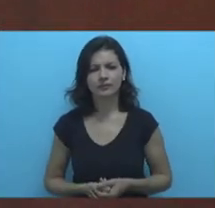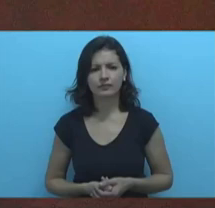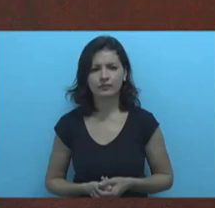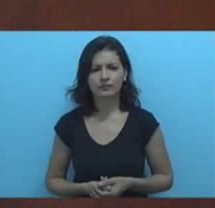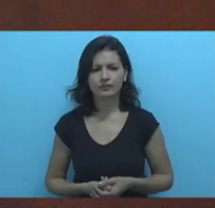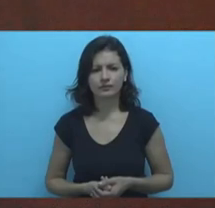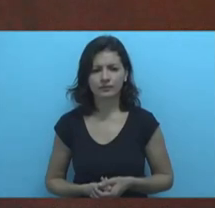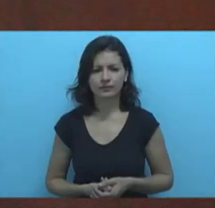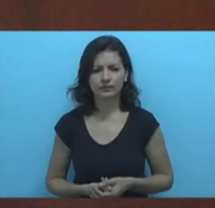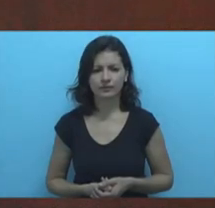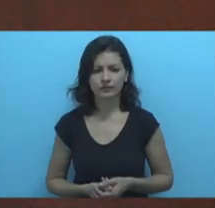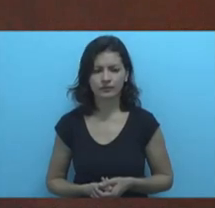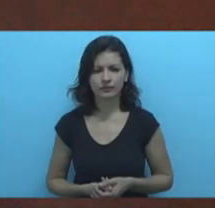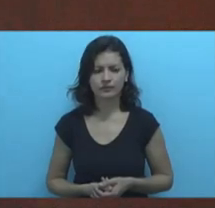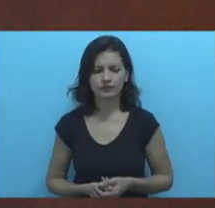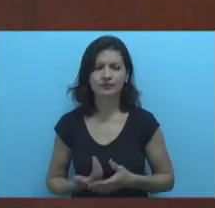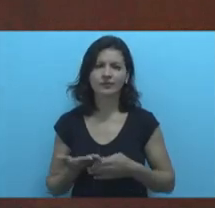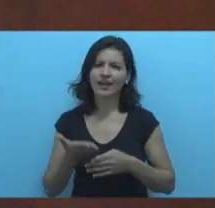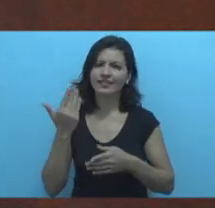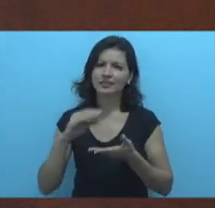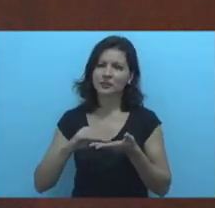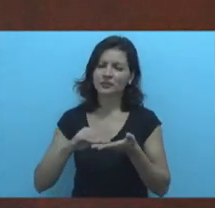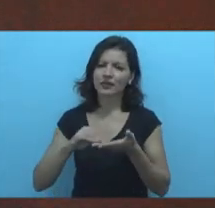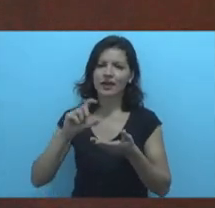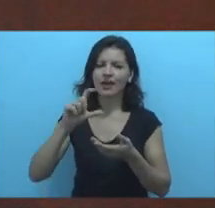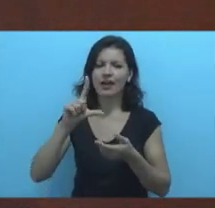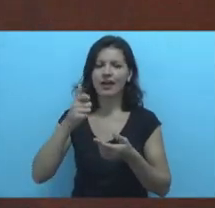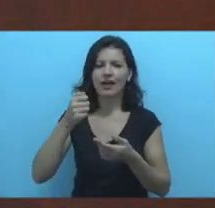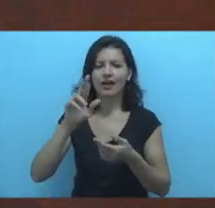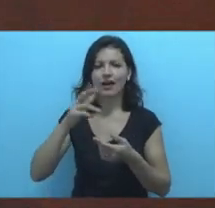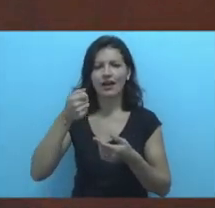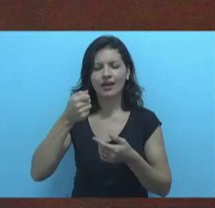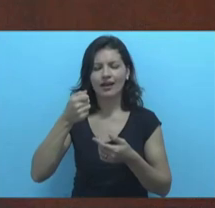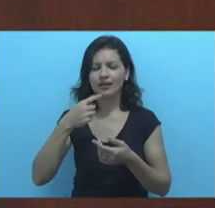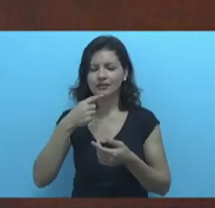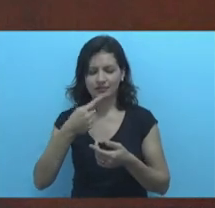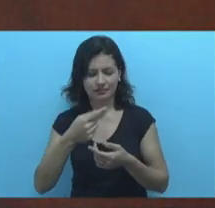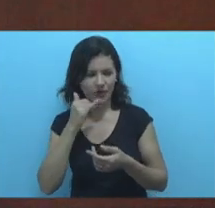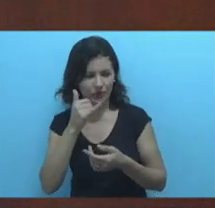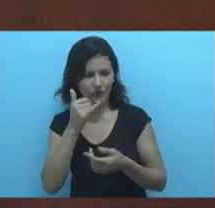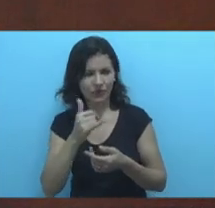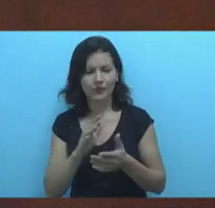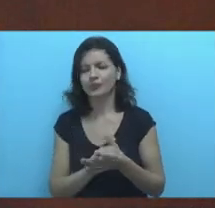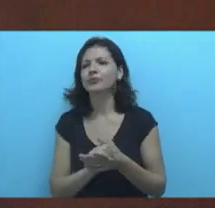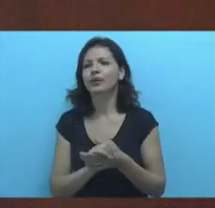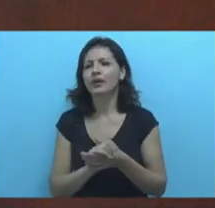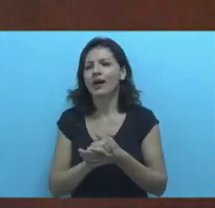Como dijo Clara al principio, a Miguel se lo llevó la